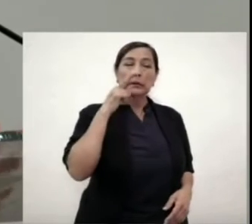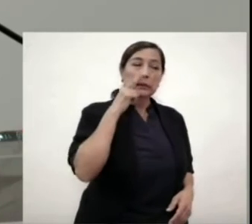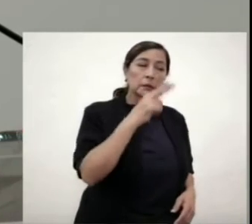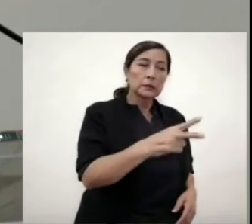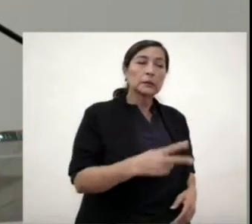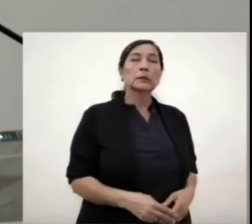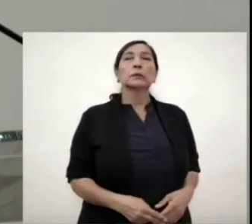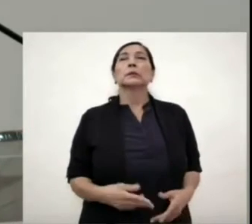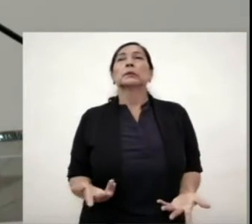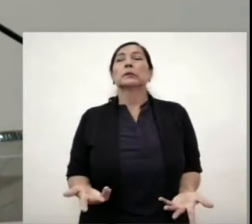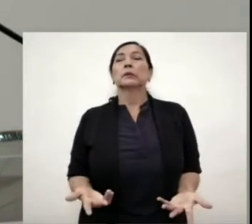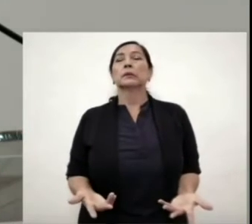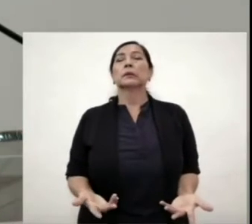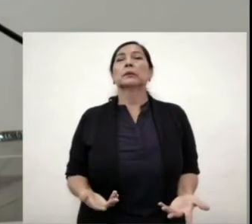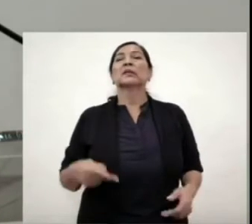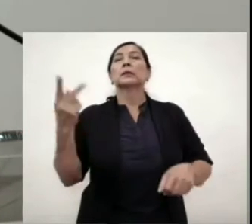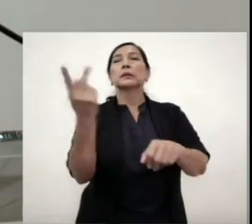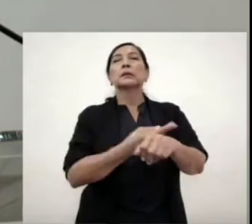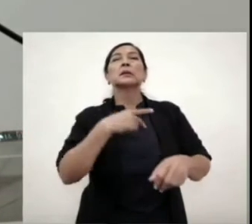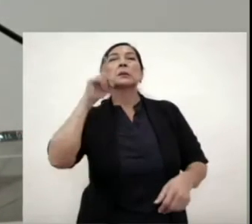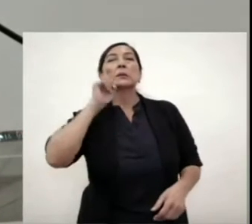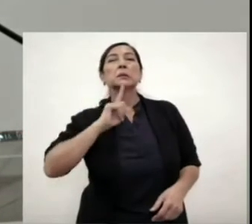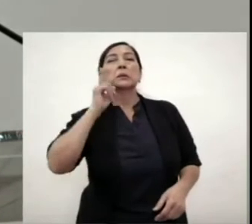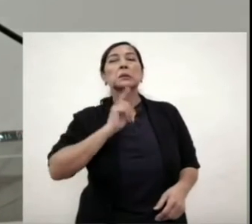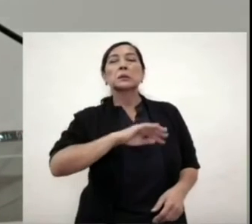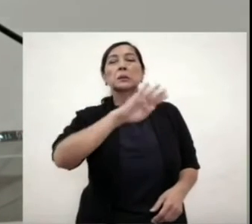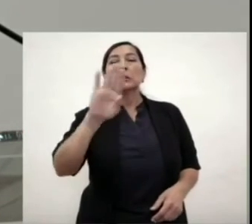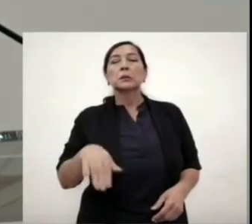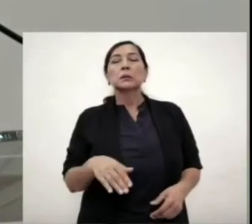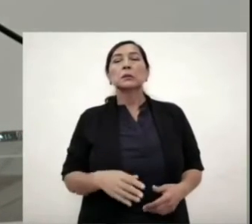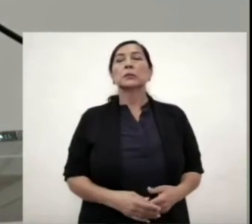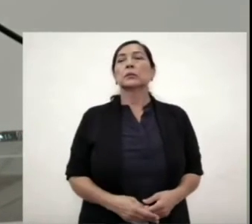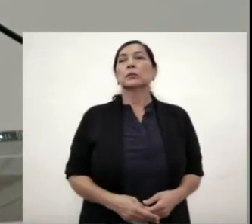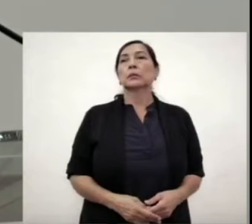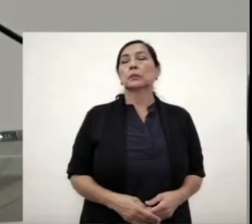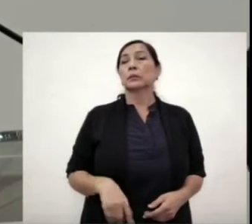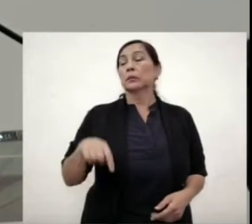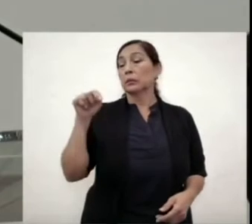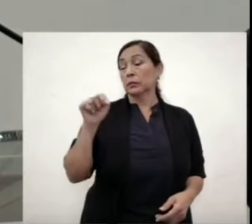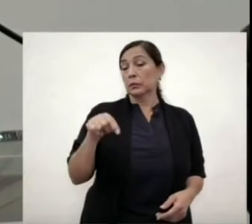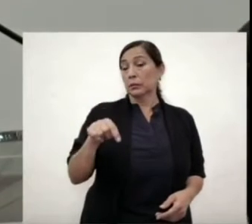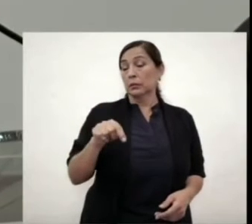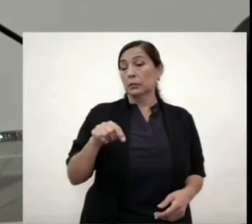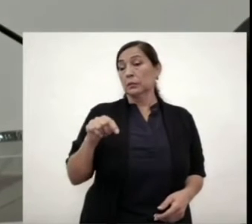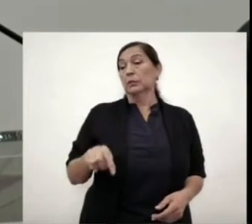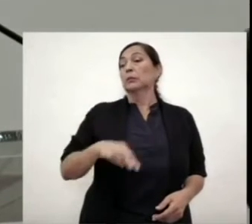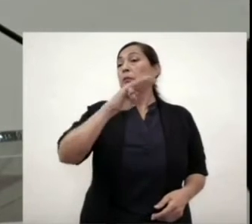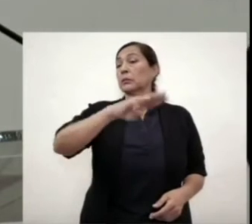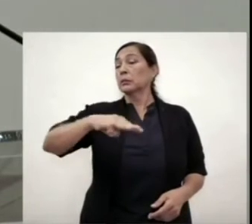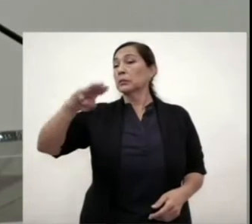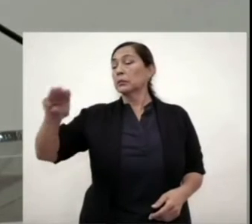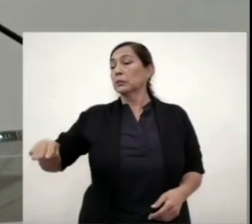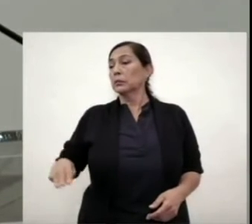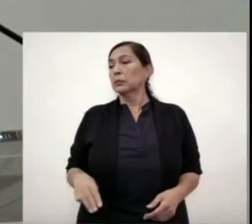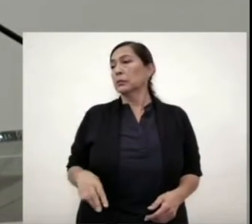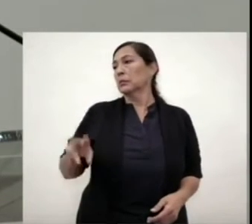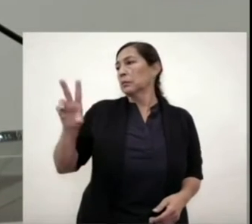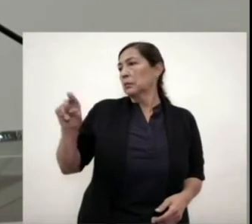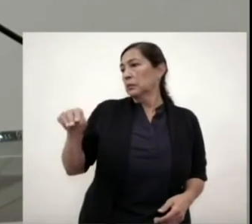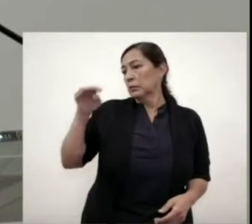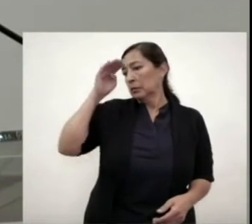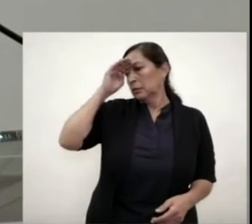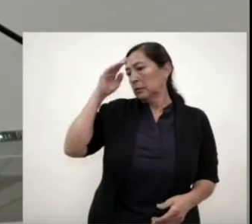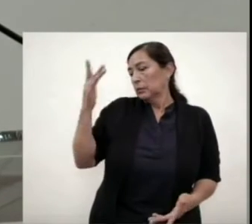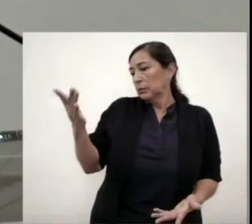Les pongo un caso. En Michoacán no se considera feminicidio cuando el